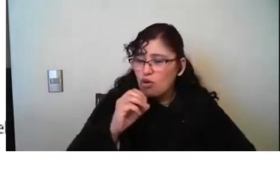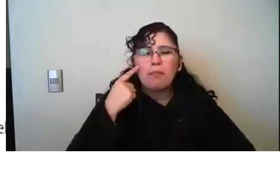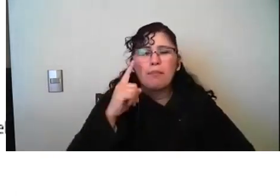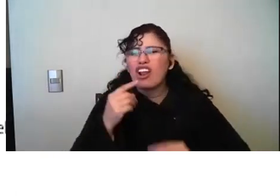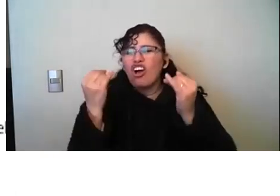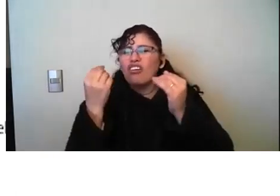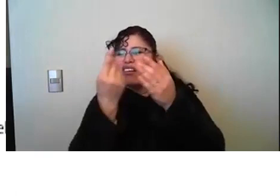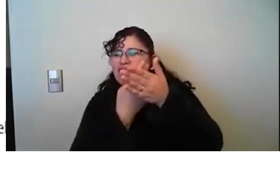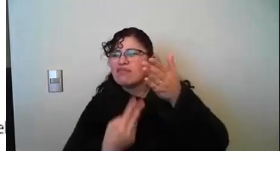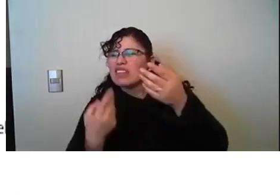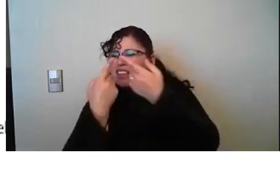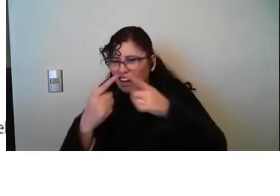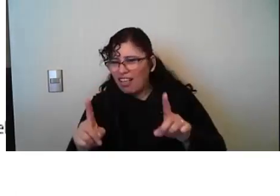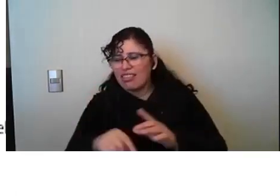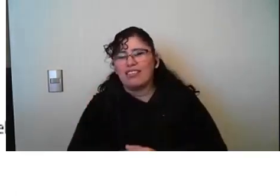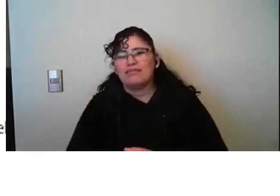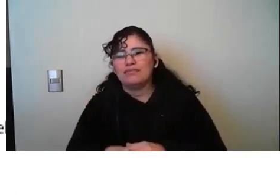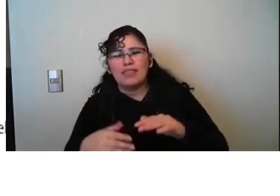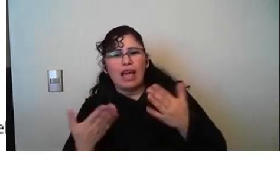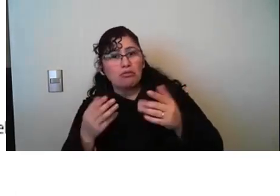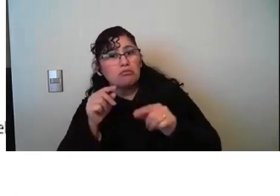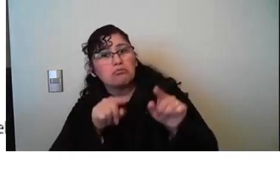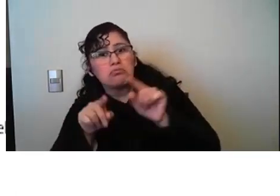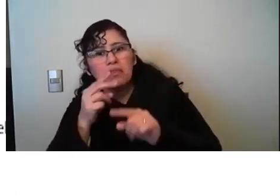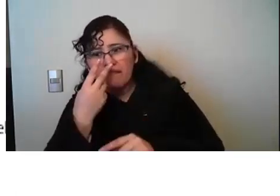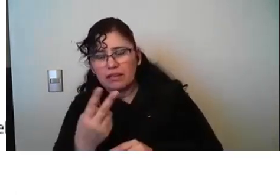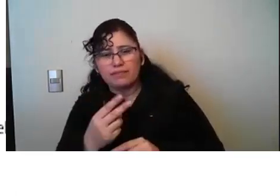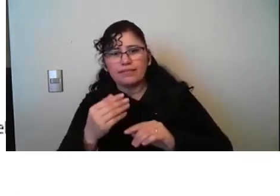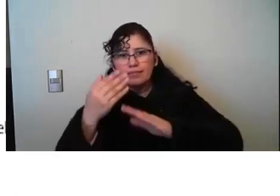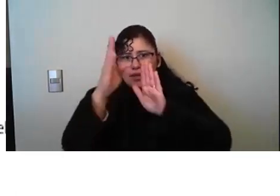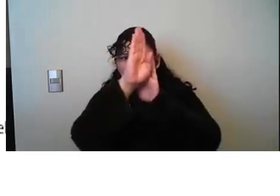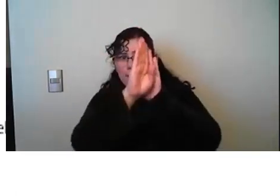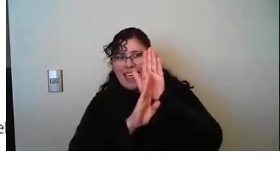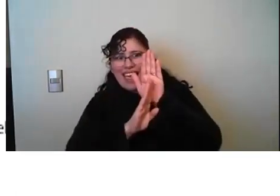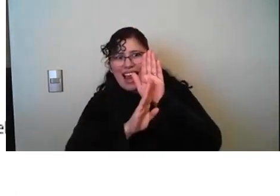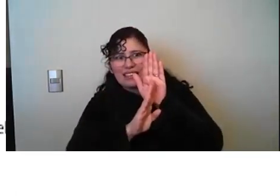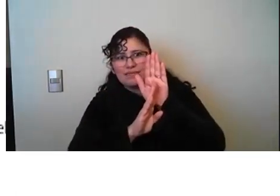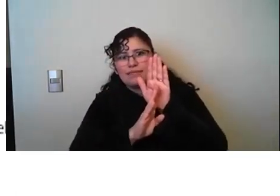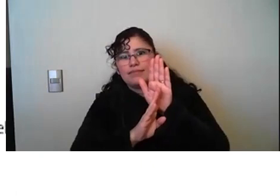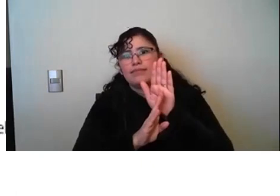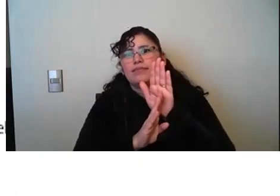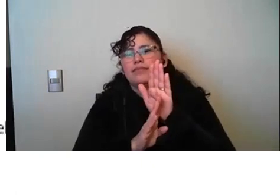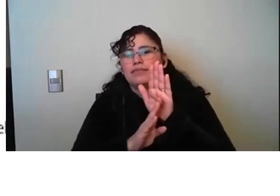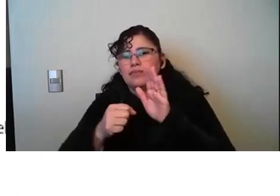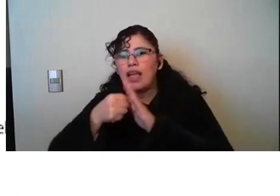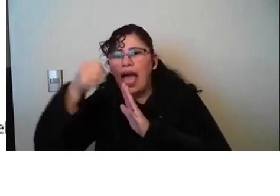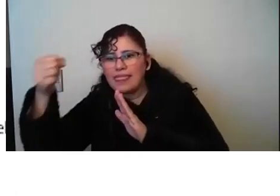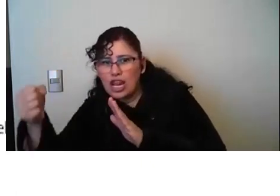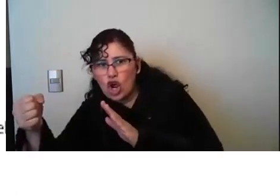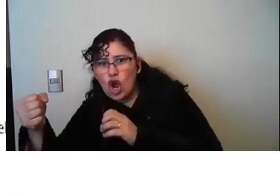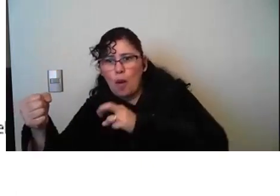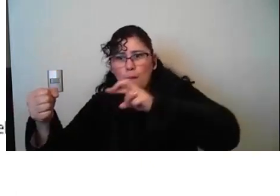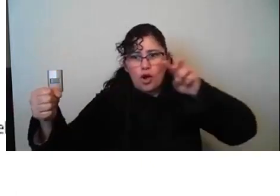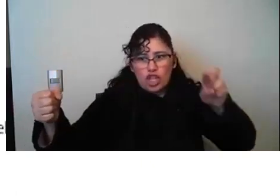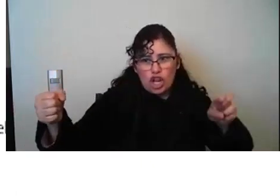puedan ubicar, tenemos la parte medial, por tanto, esto es medial. Ahora, esto es anterior, esto es